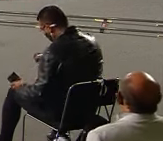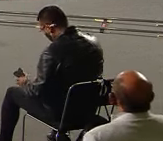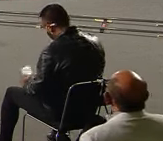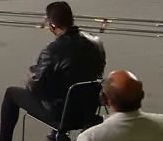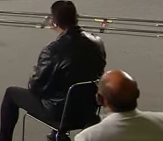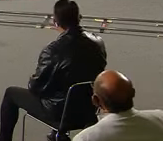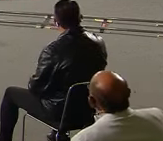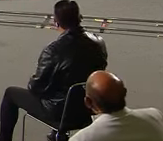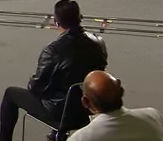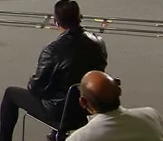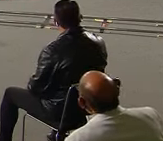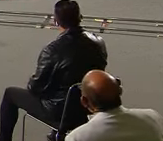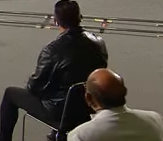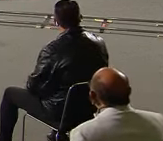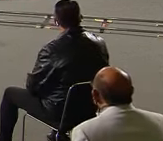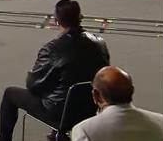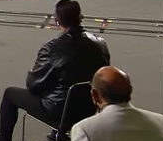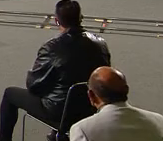Días.